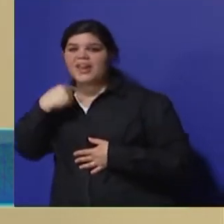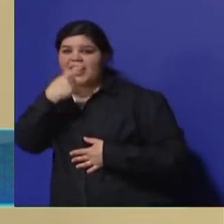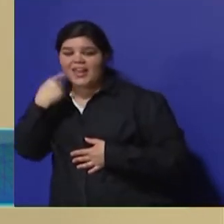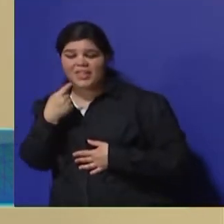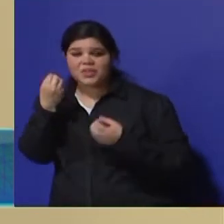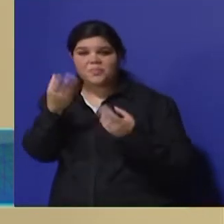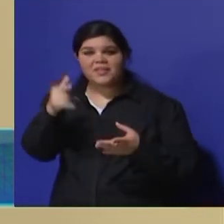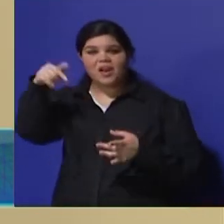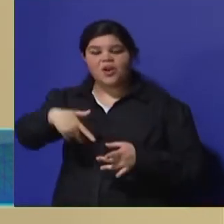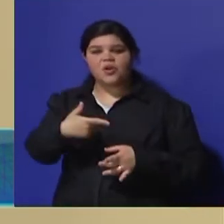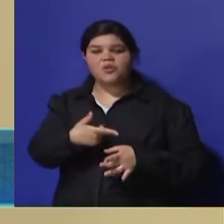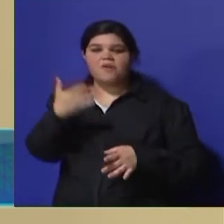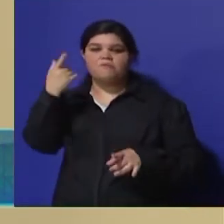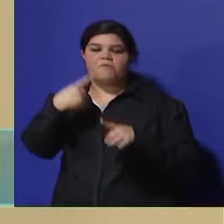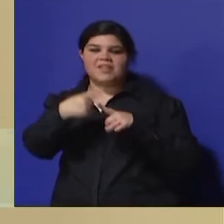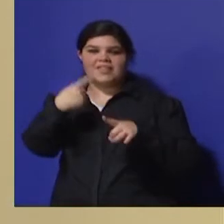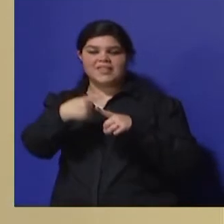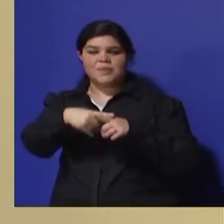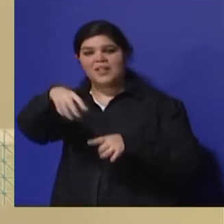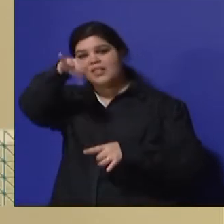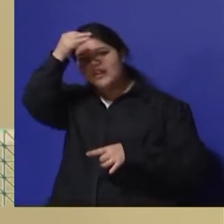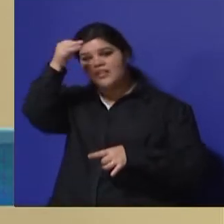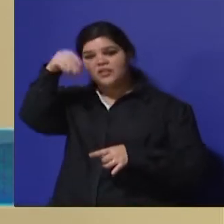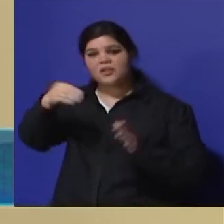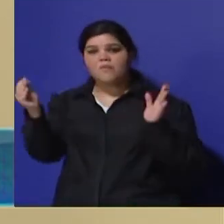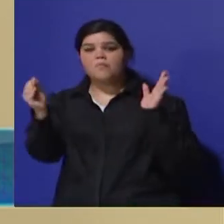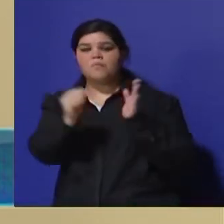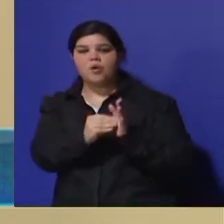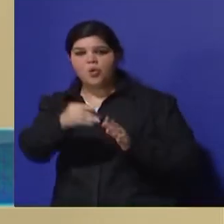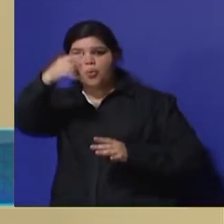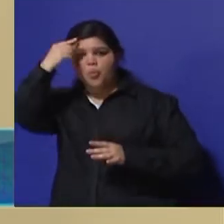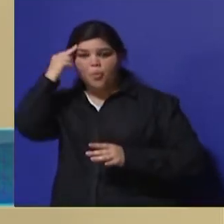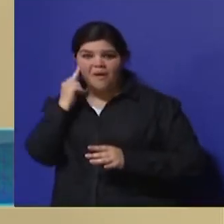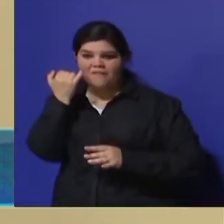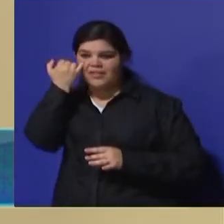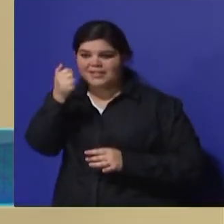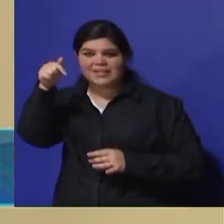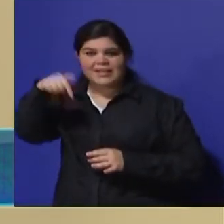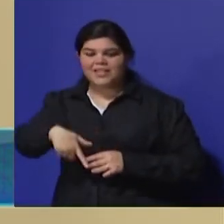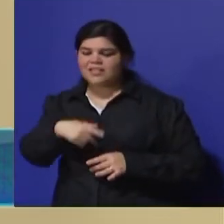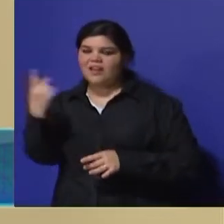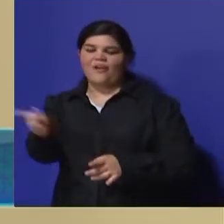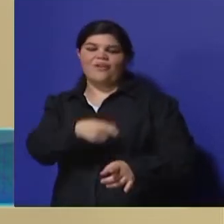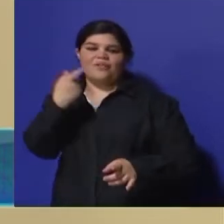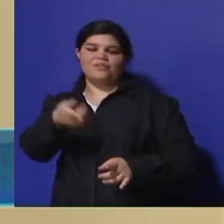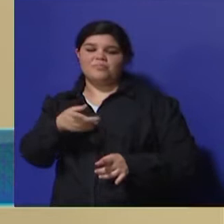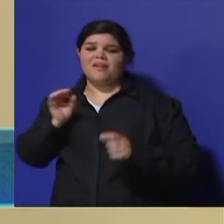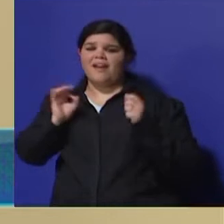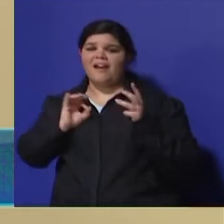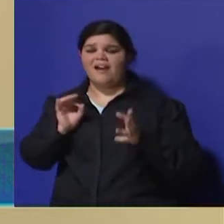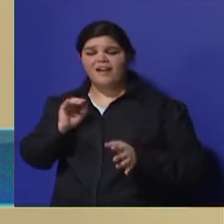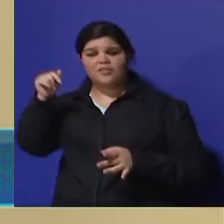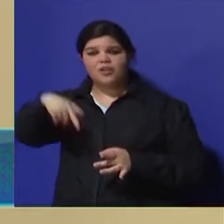FAIT, el Festival Andino Internacional del Teatro. Ya va por la novena edición este año y realmente es un clásico, ¿sí? Vamos a ver obras nacionales,